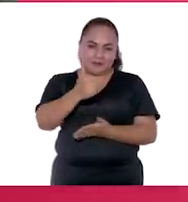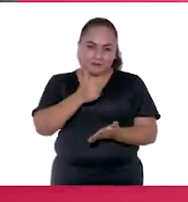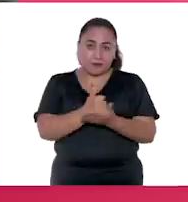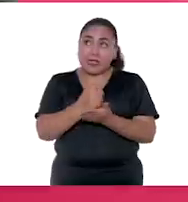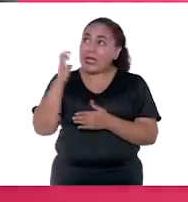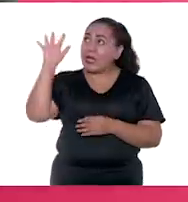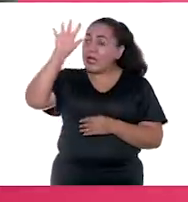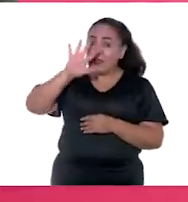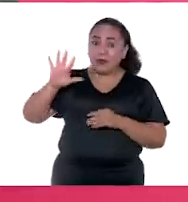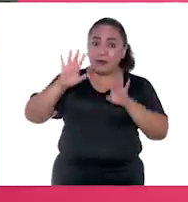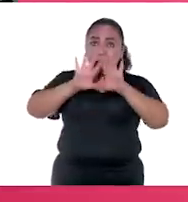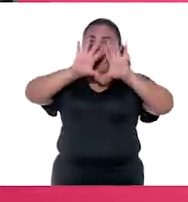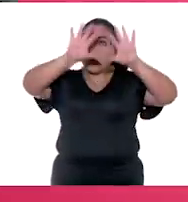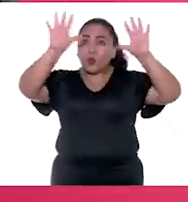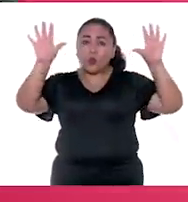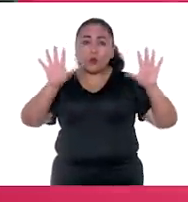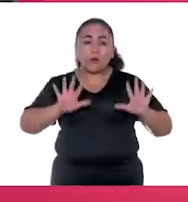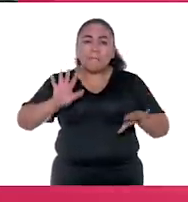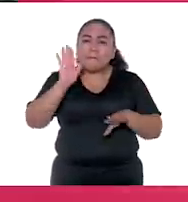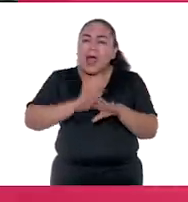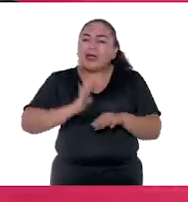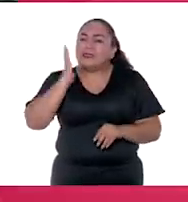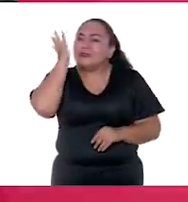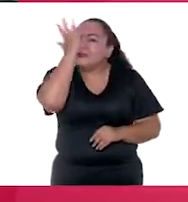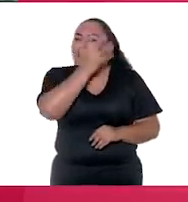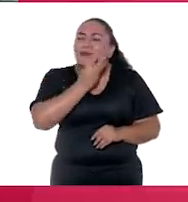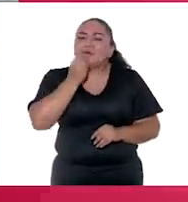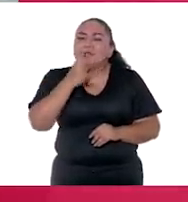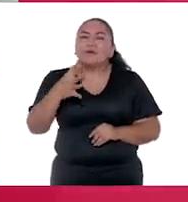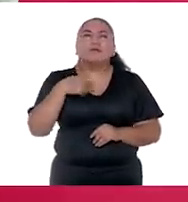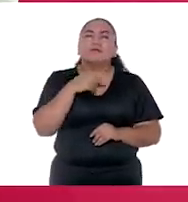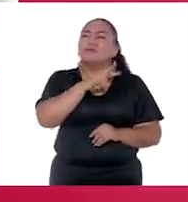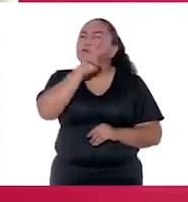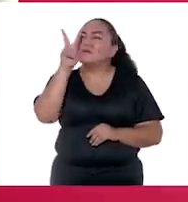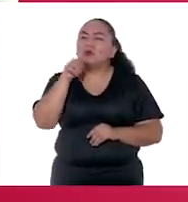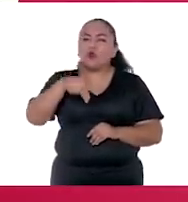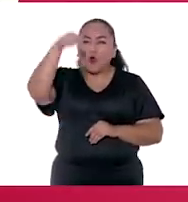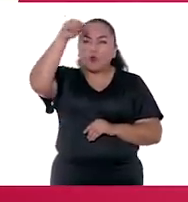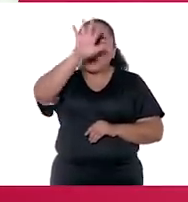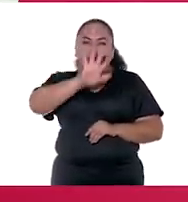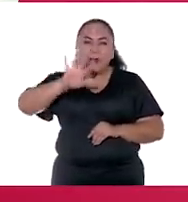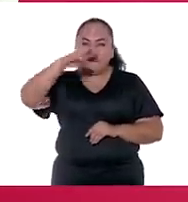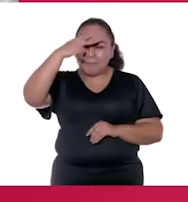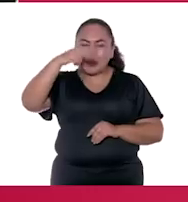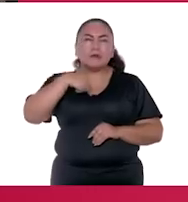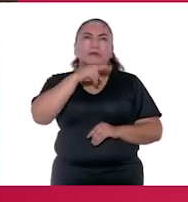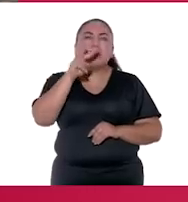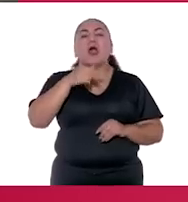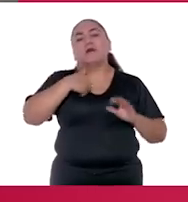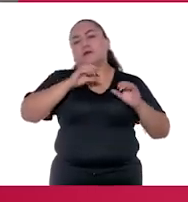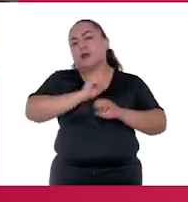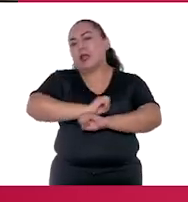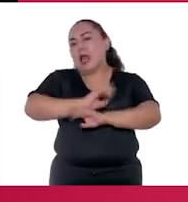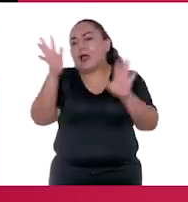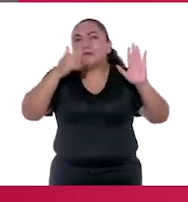Esta es una de las fachadas más hermosas que he encontrado en el norte de México y, por supuesto, le tomo algunas